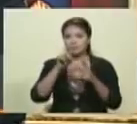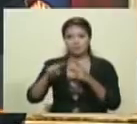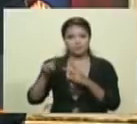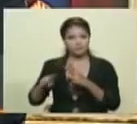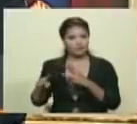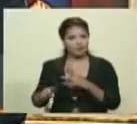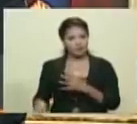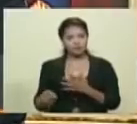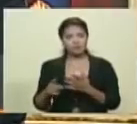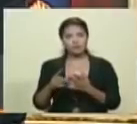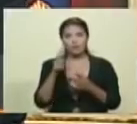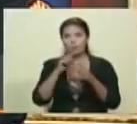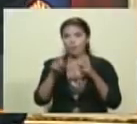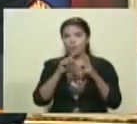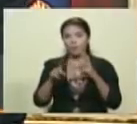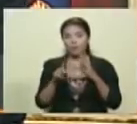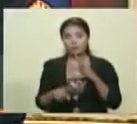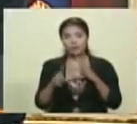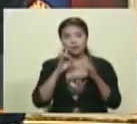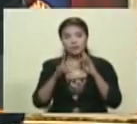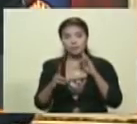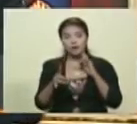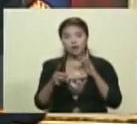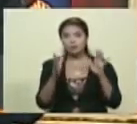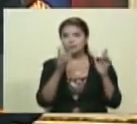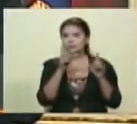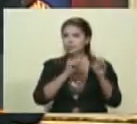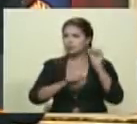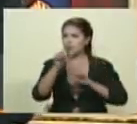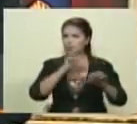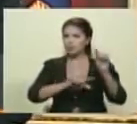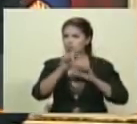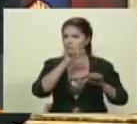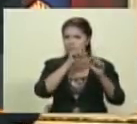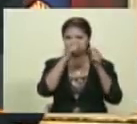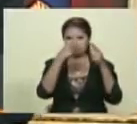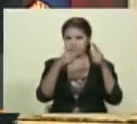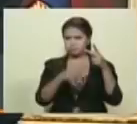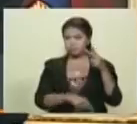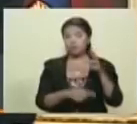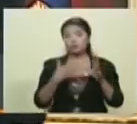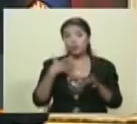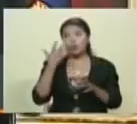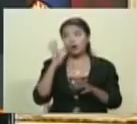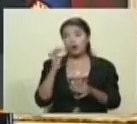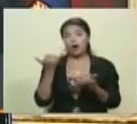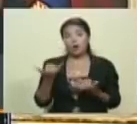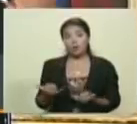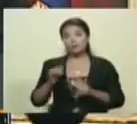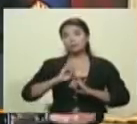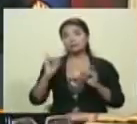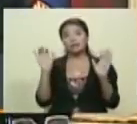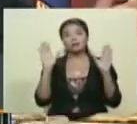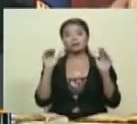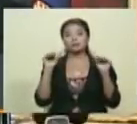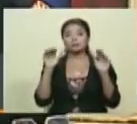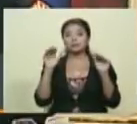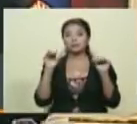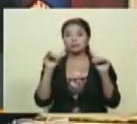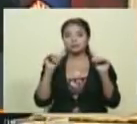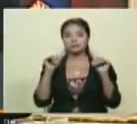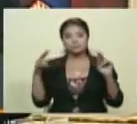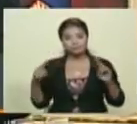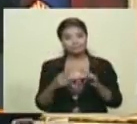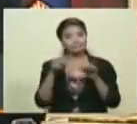entre otras llamadas, por aquí estoy viendo un conjunto de tweets. Bueno, yo creo que ha llegado el momento de despedir este